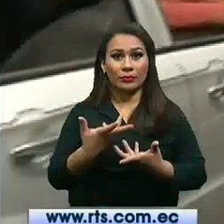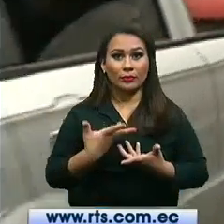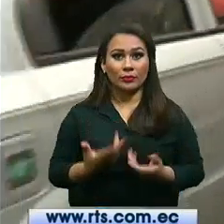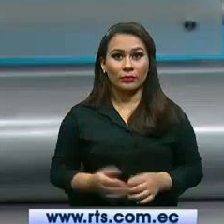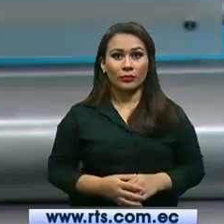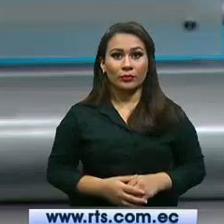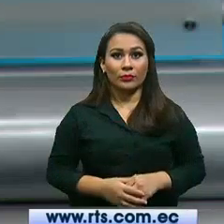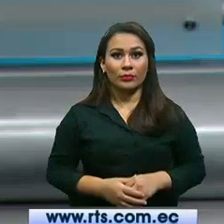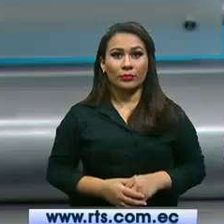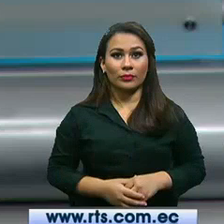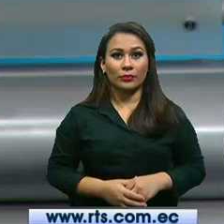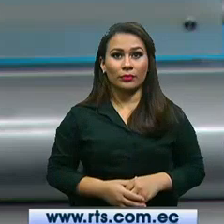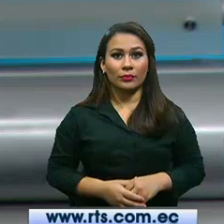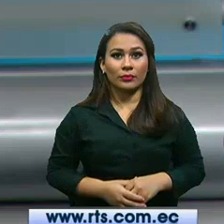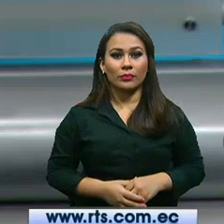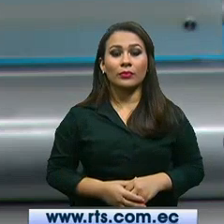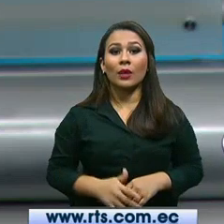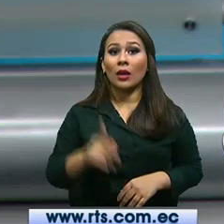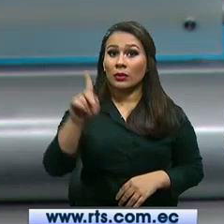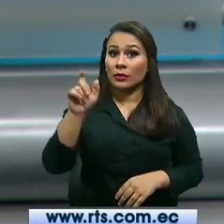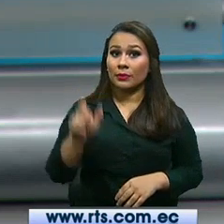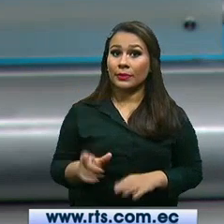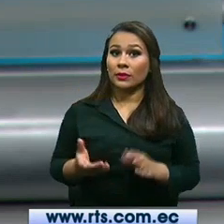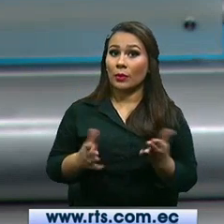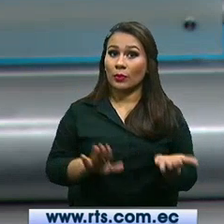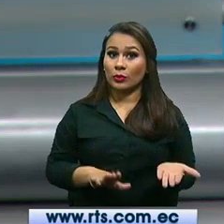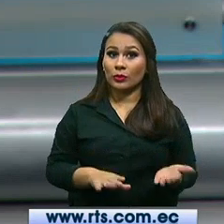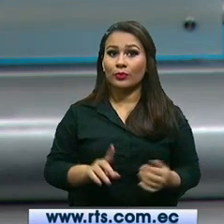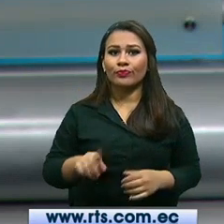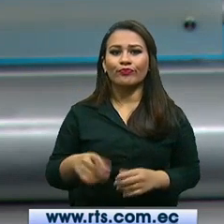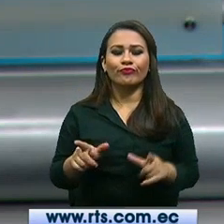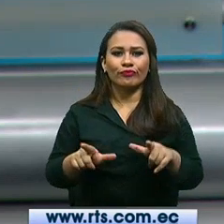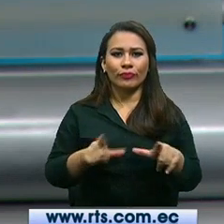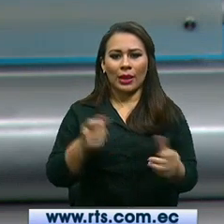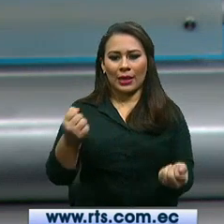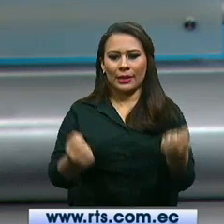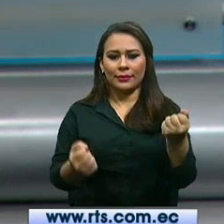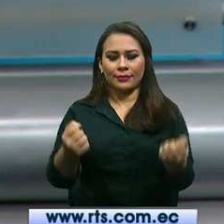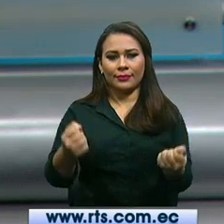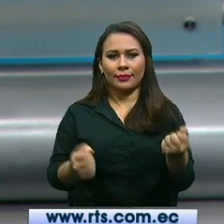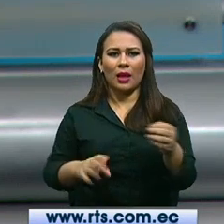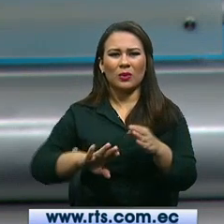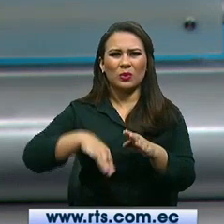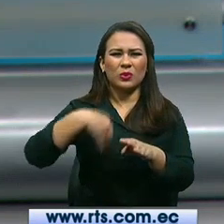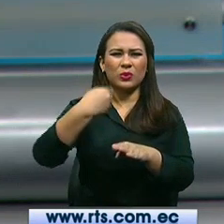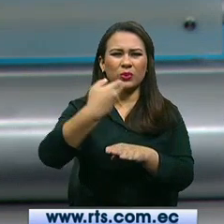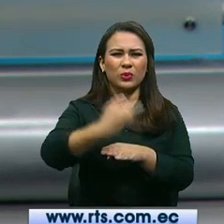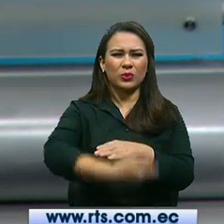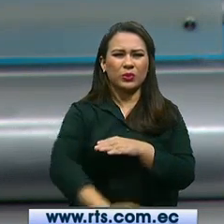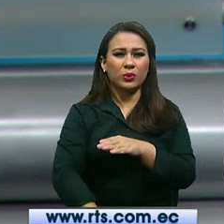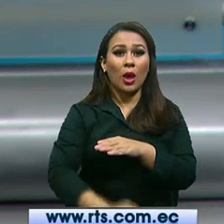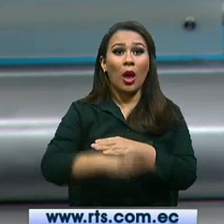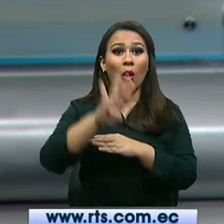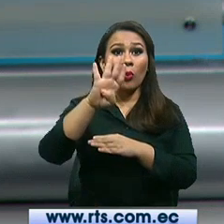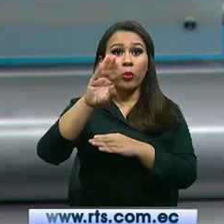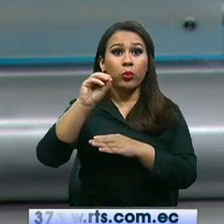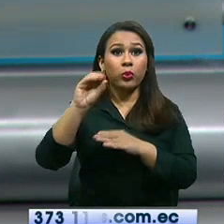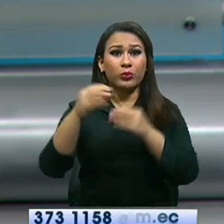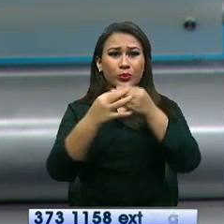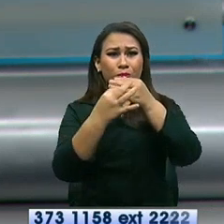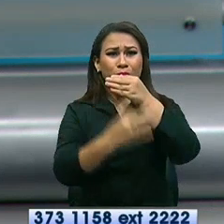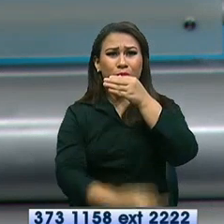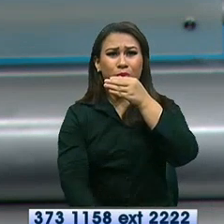Morales. Una persona murió luego que el vehículo en el que se movilizaba cayó a un abismo de 400 metros en la